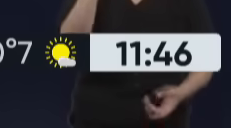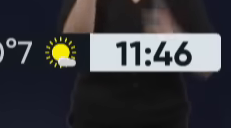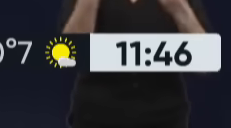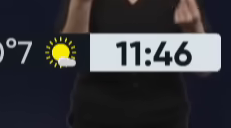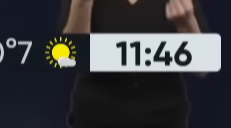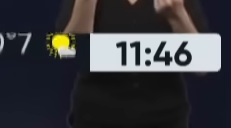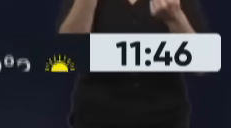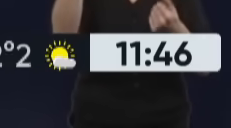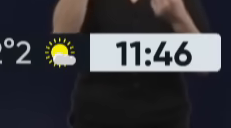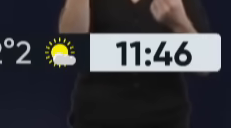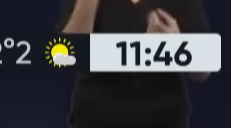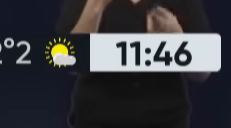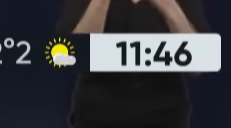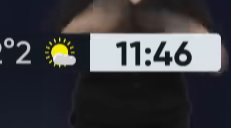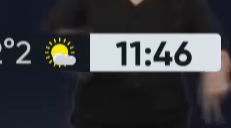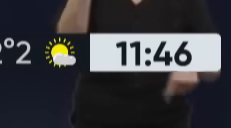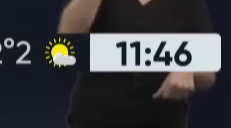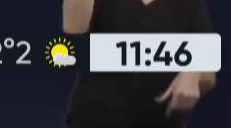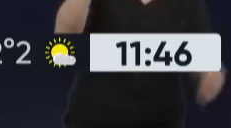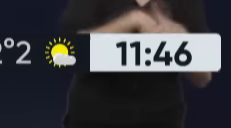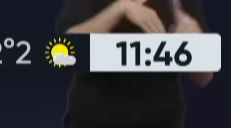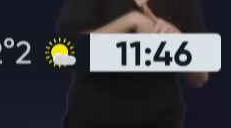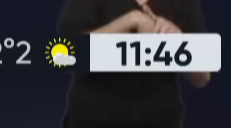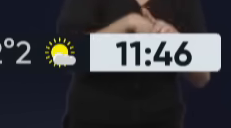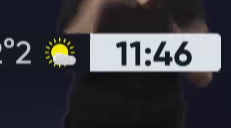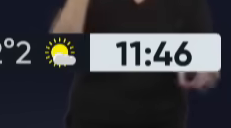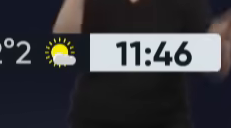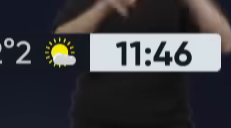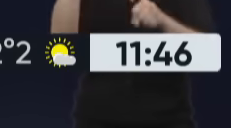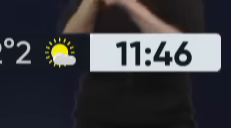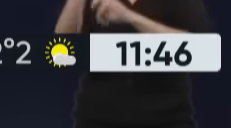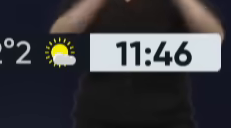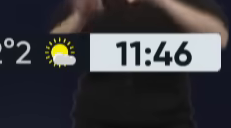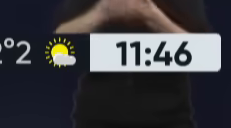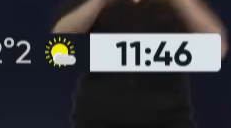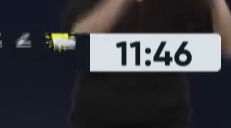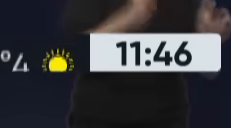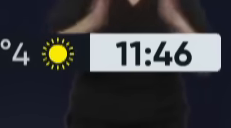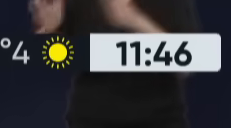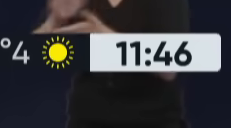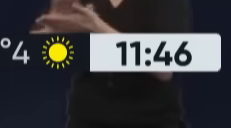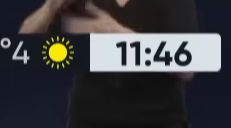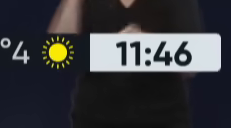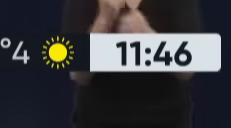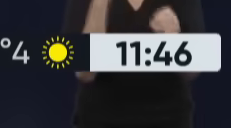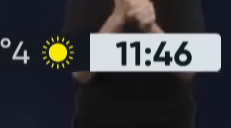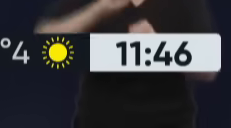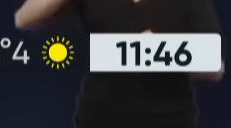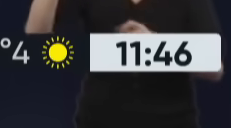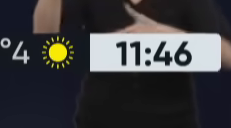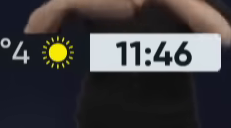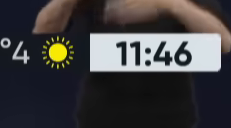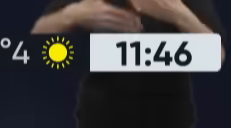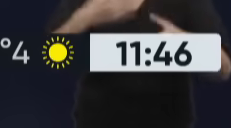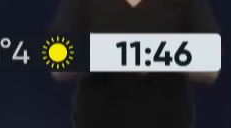administrativa. Hoy se está ordenando, por supuesto priorizando el servicio, y te repito, me parece que lo que tiene que quedar de